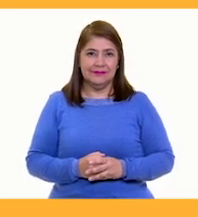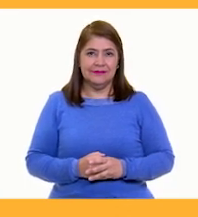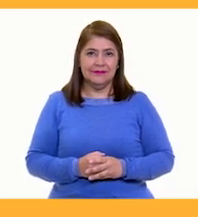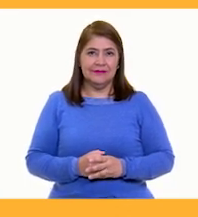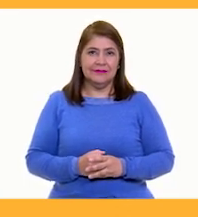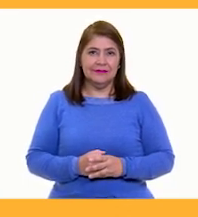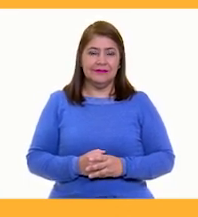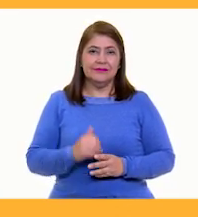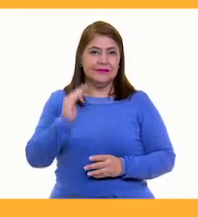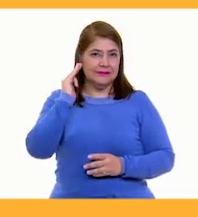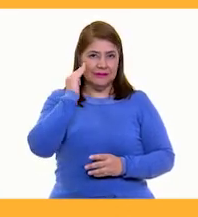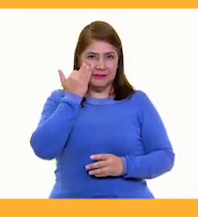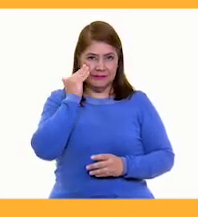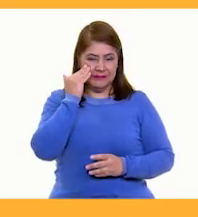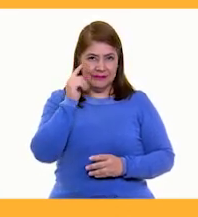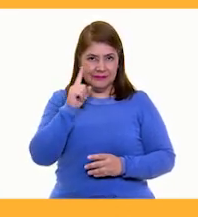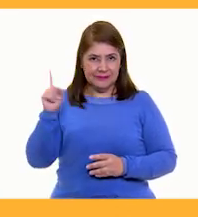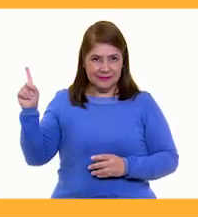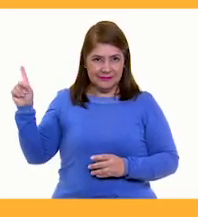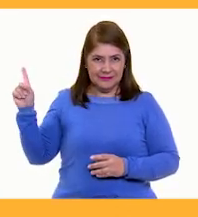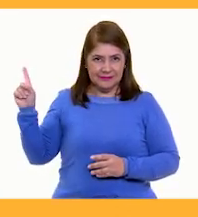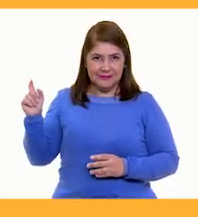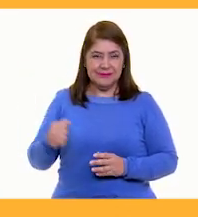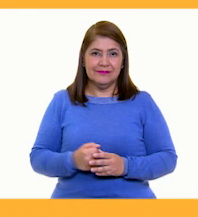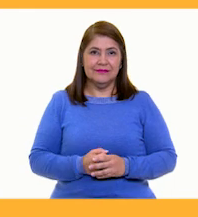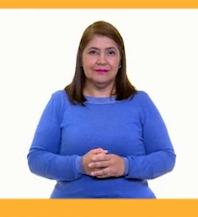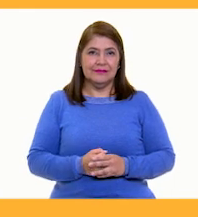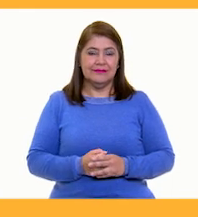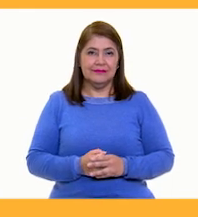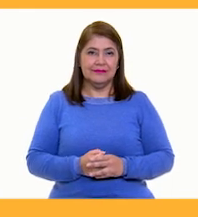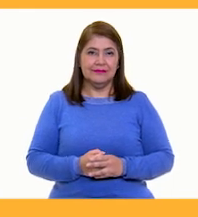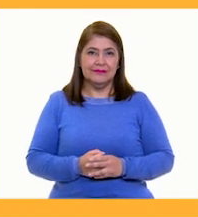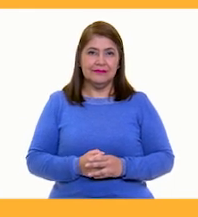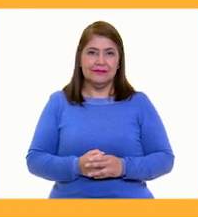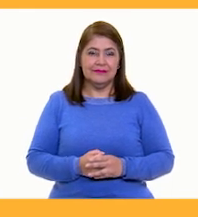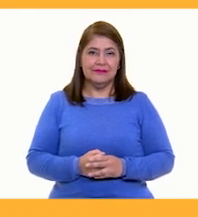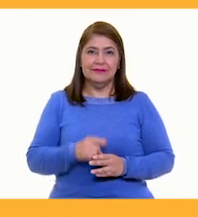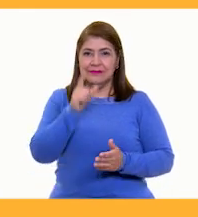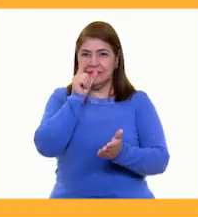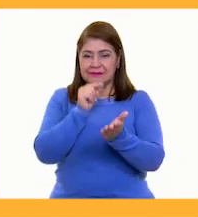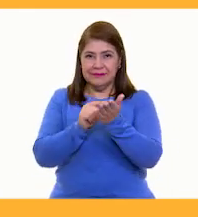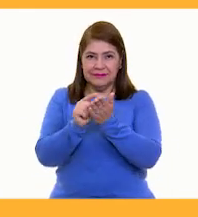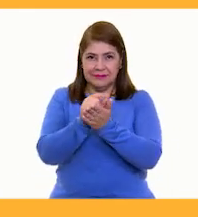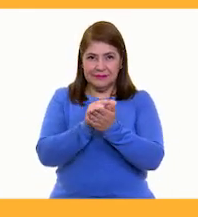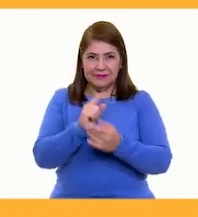buzón.escolar@nube.cep.gob.mx. Facebook, @cep.mx. Twitter,